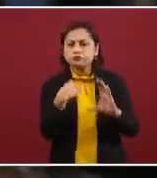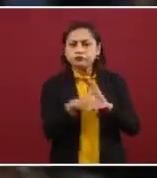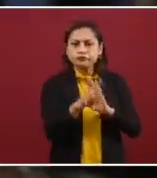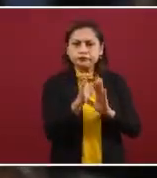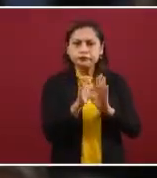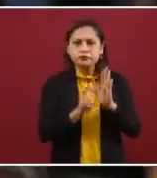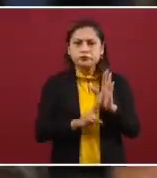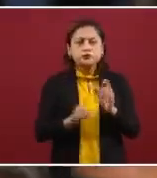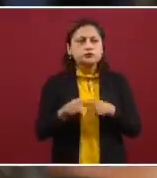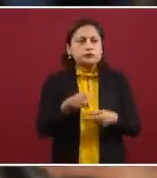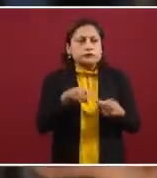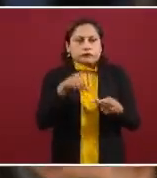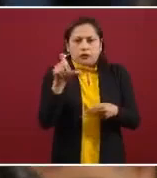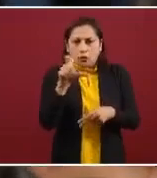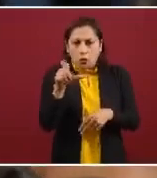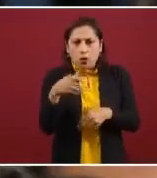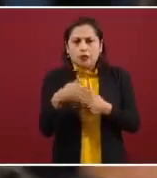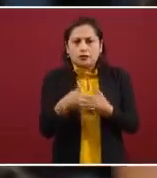Y la segunda,